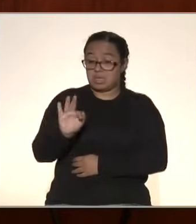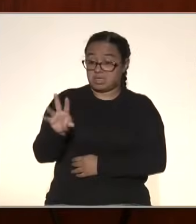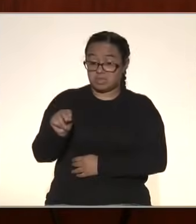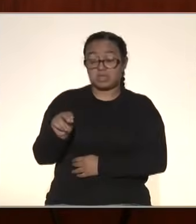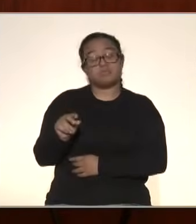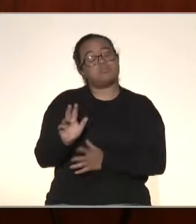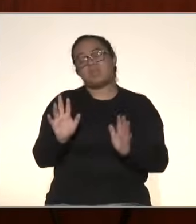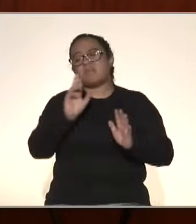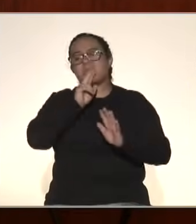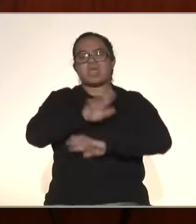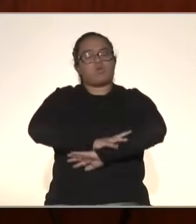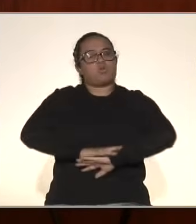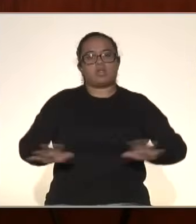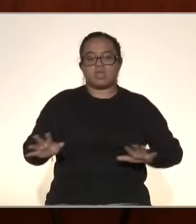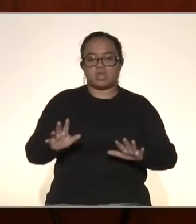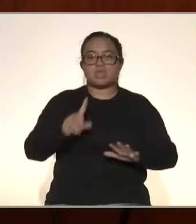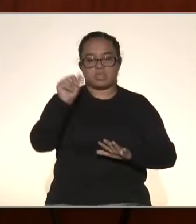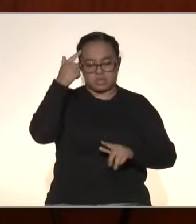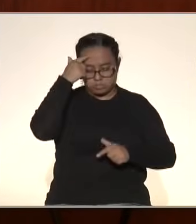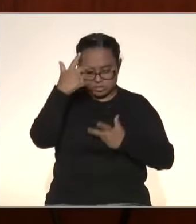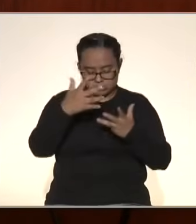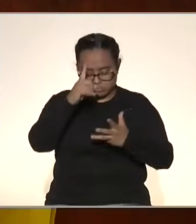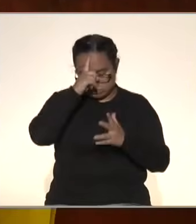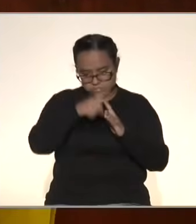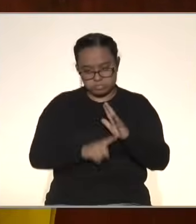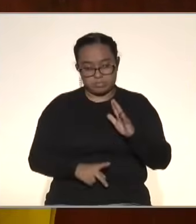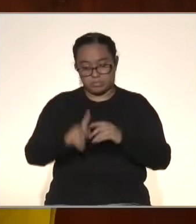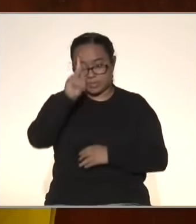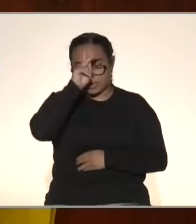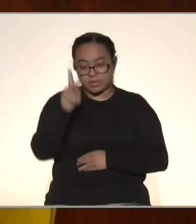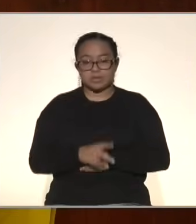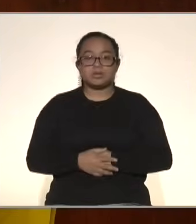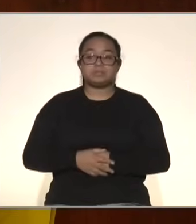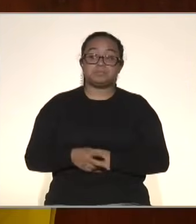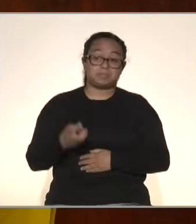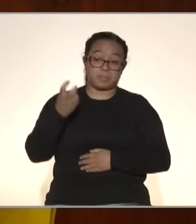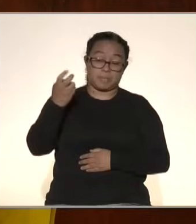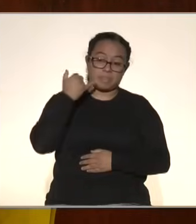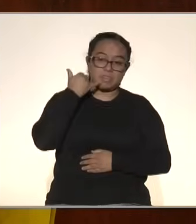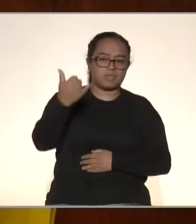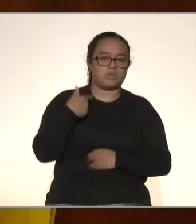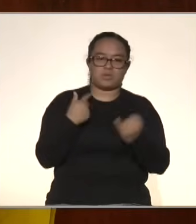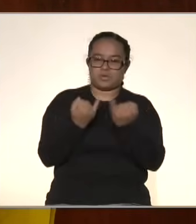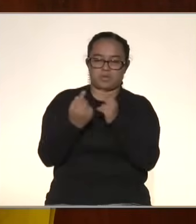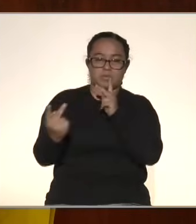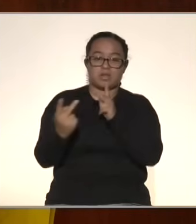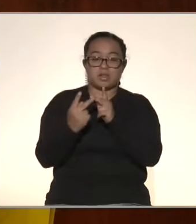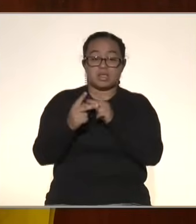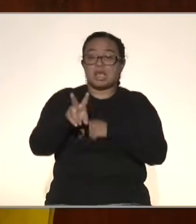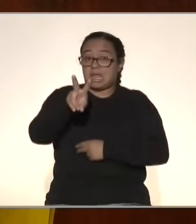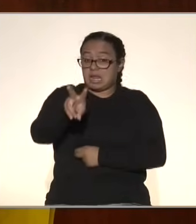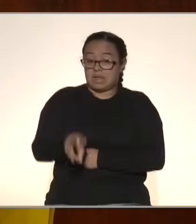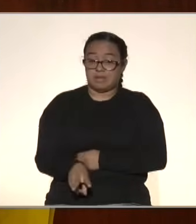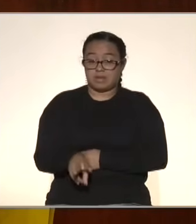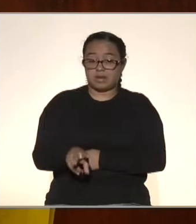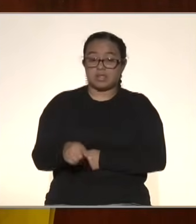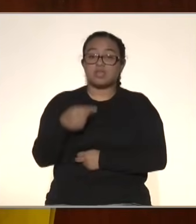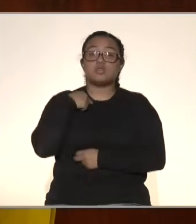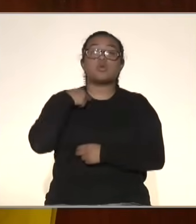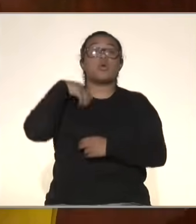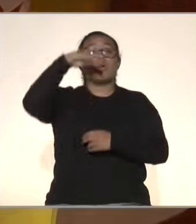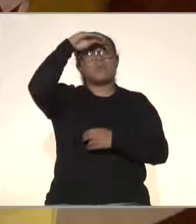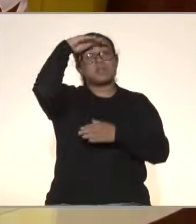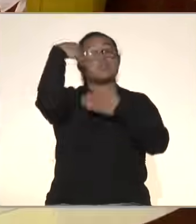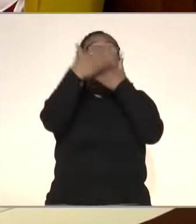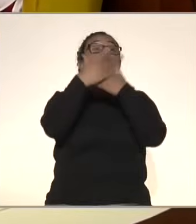quiero nada y me frustro, ¿no? Fíjate que yo me uno a esa llamada. Yo la verdad ya no hago propósitos